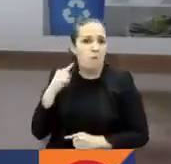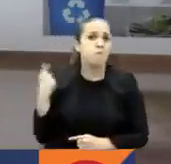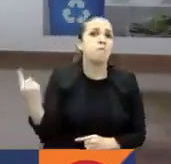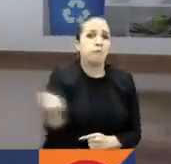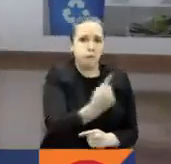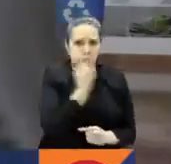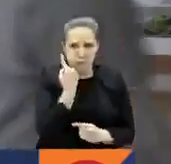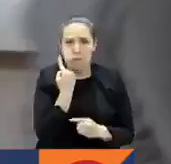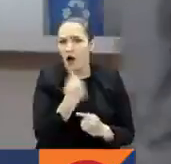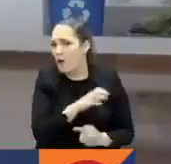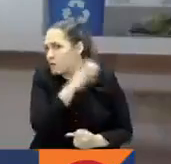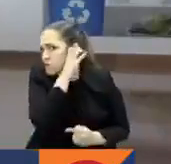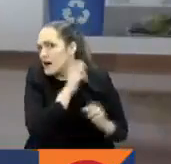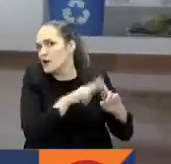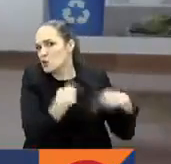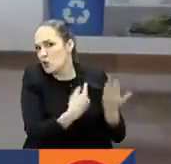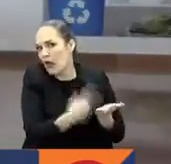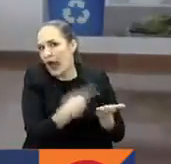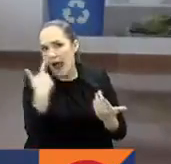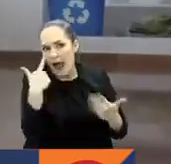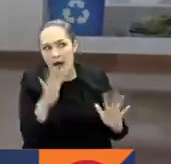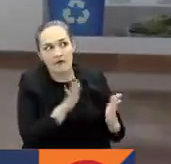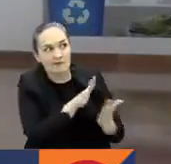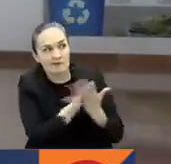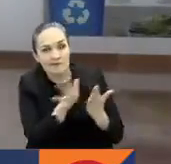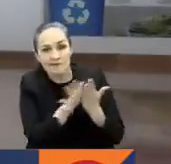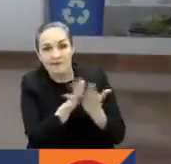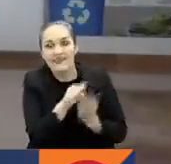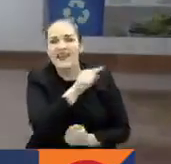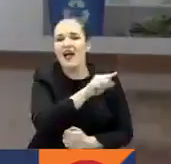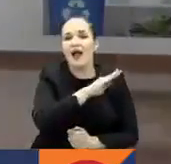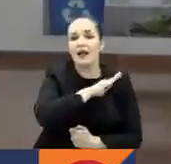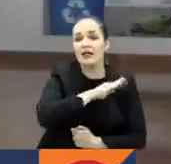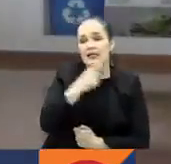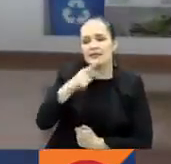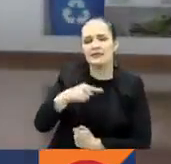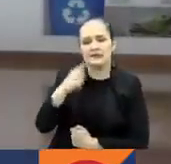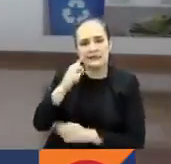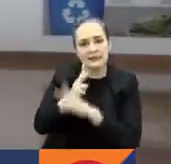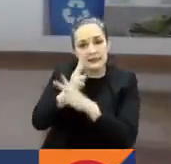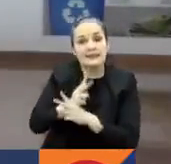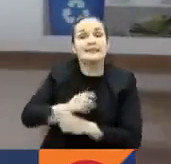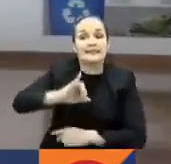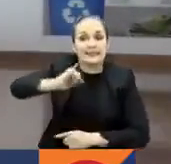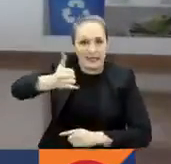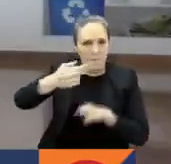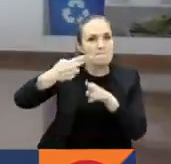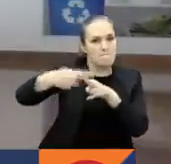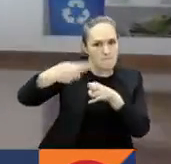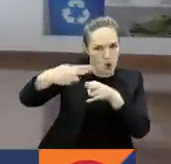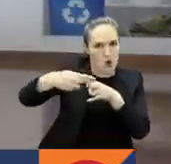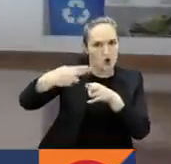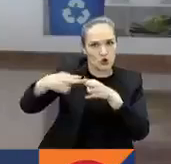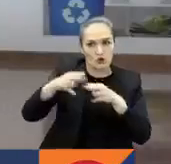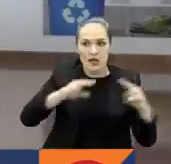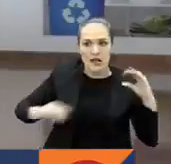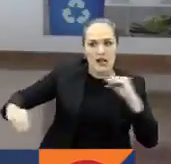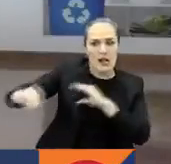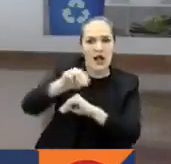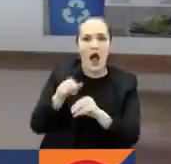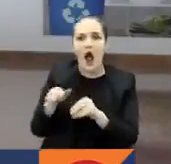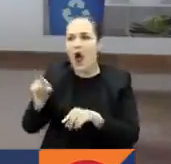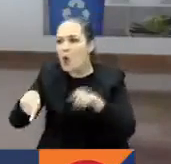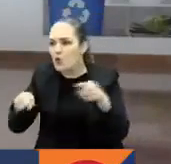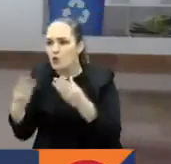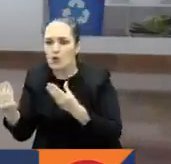tercer pico de contagios. Lo que ha dicho el mandatario es que sí se deben tomar estas medidas y ya se conocen las reacciones de diferentes